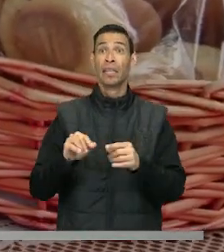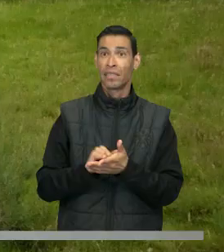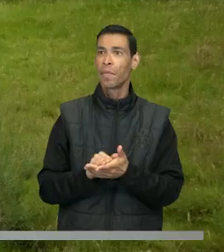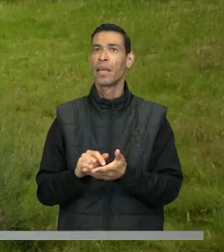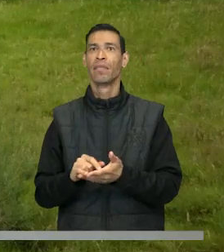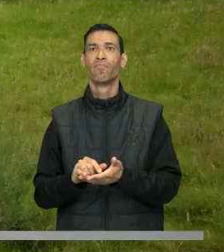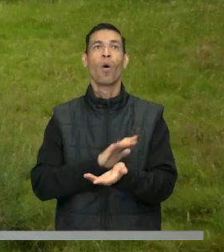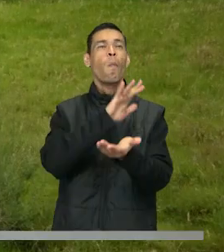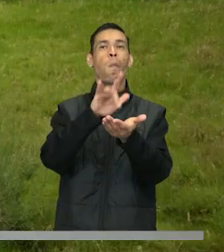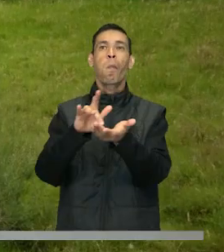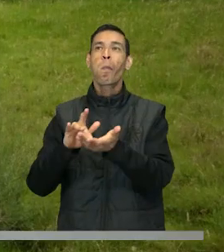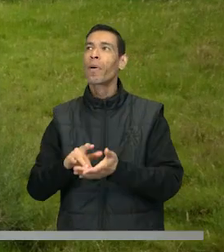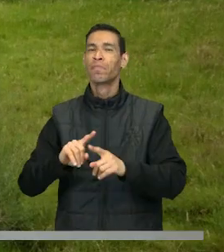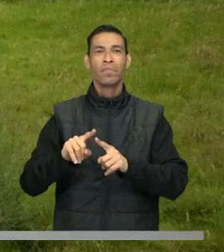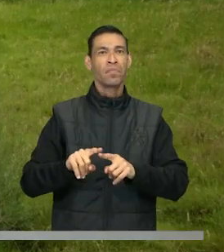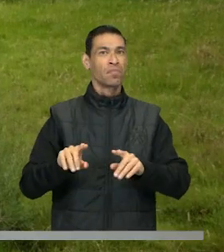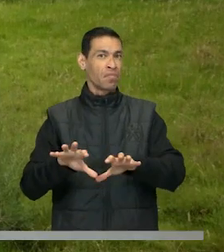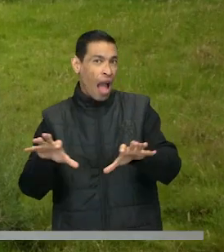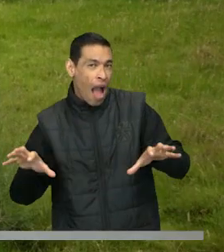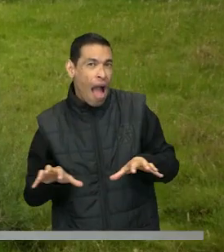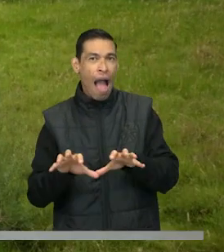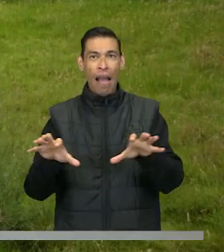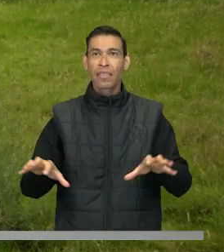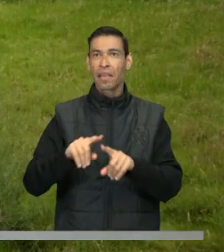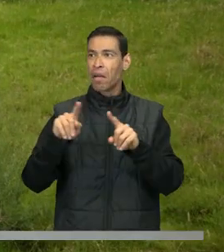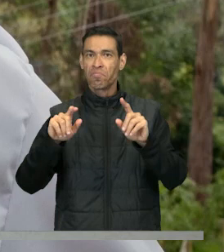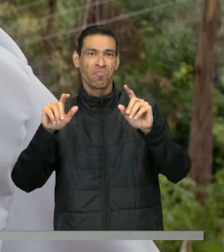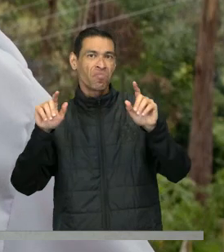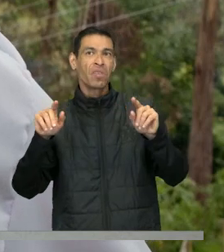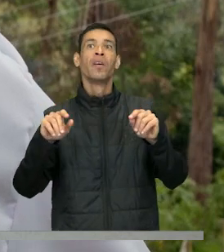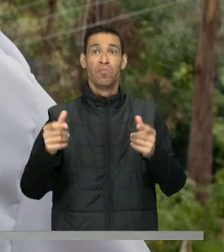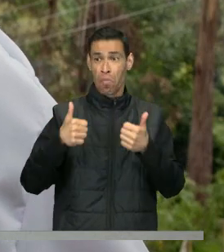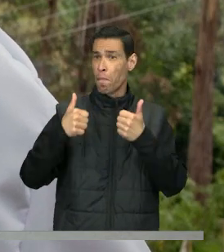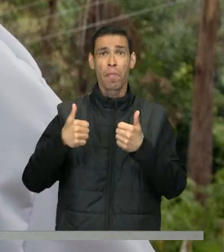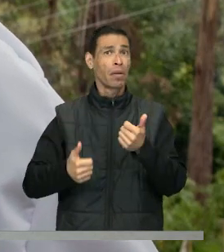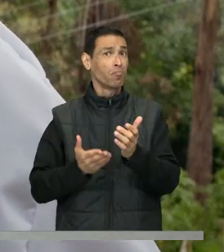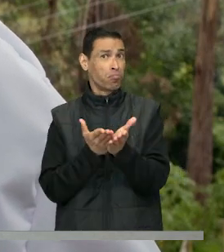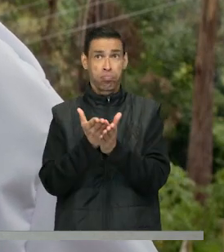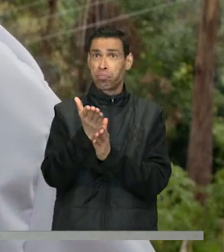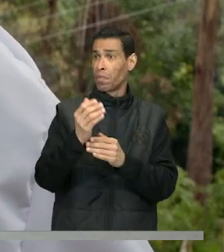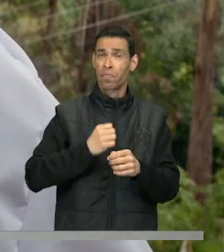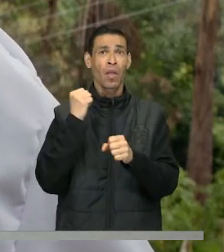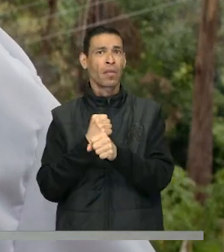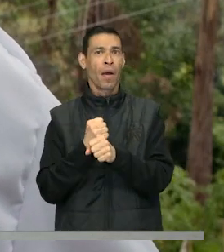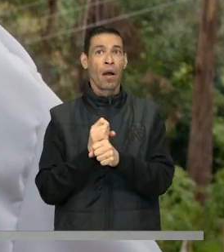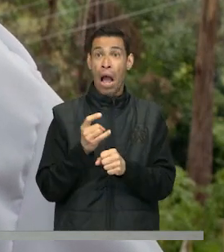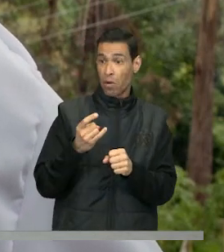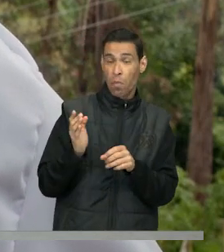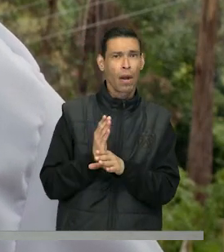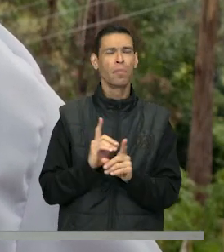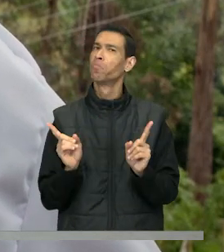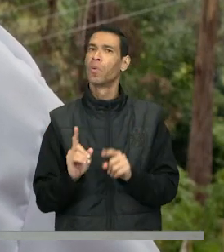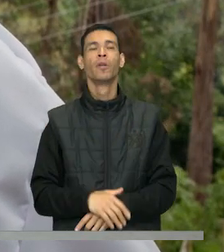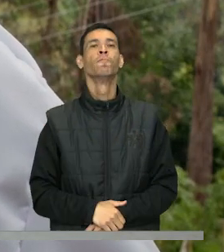muchos eventos y ya ha estado, es bien, ¿no? Hemos seguido con eso, no ha habido problema. Yo